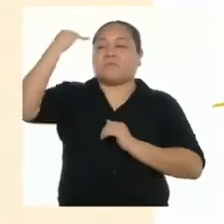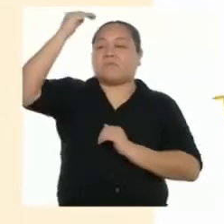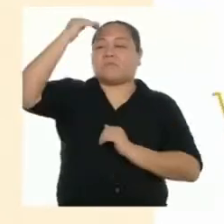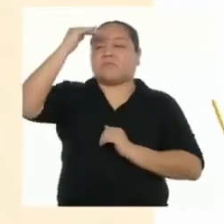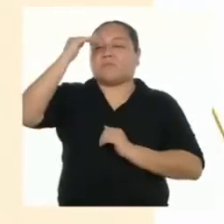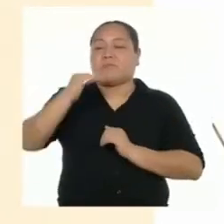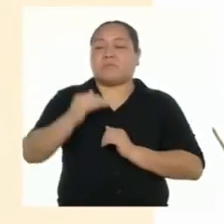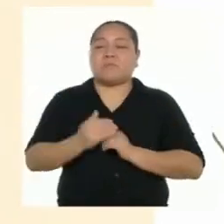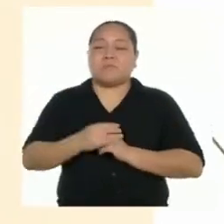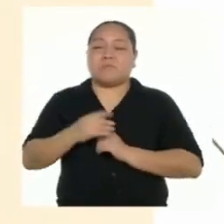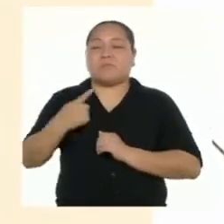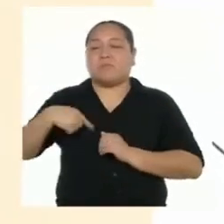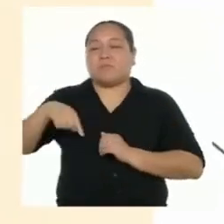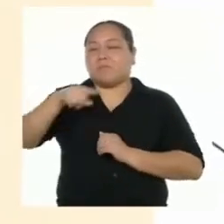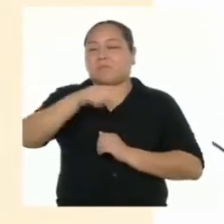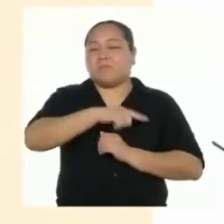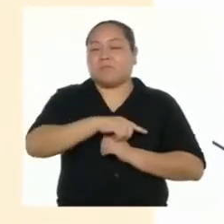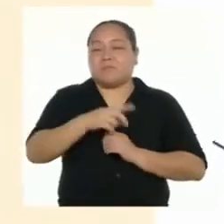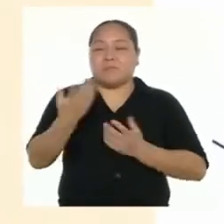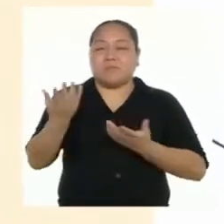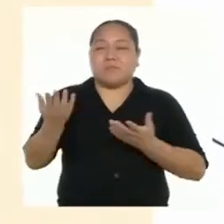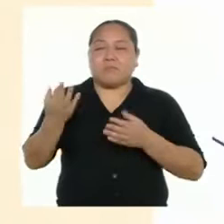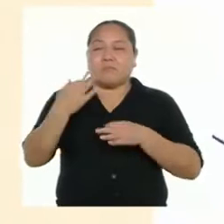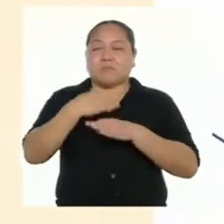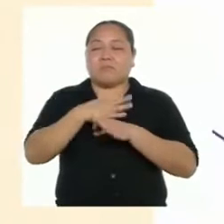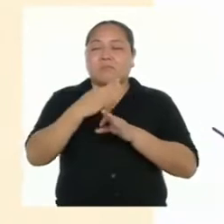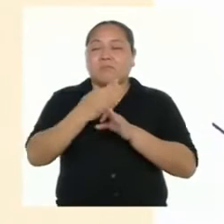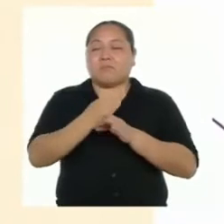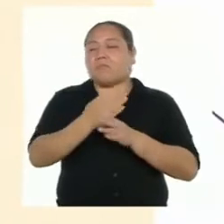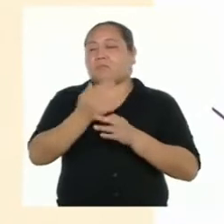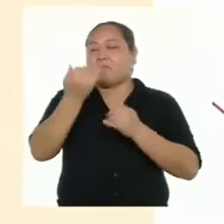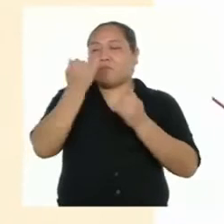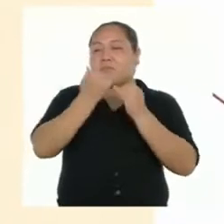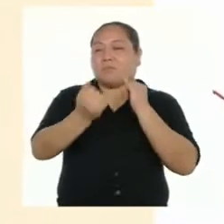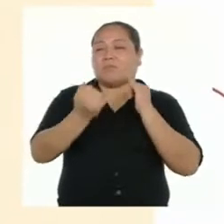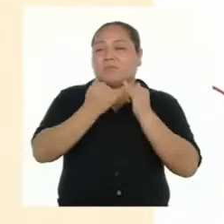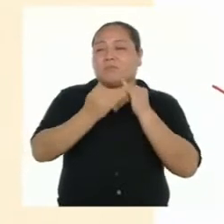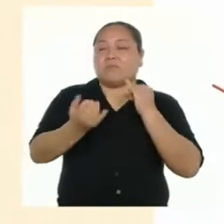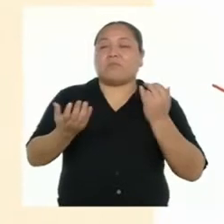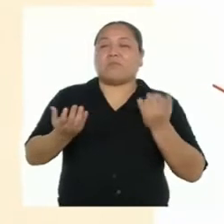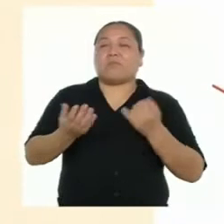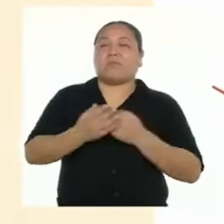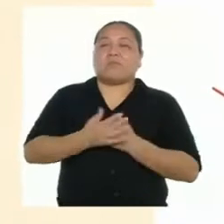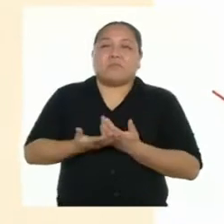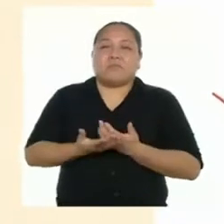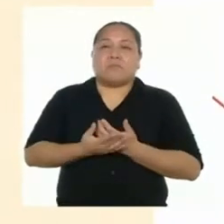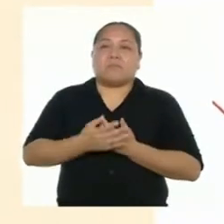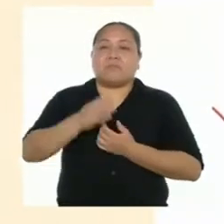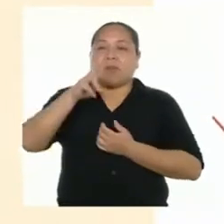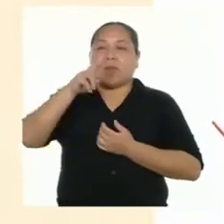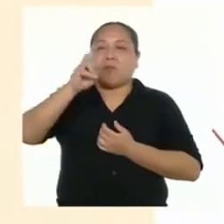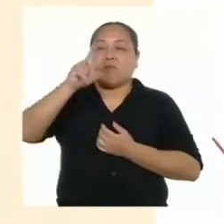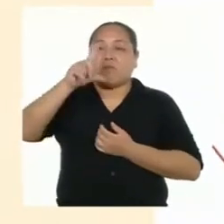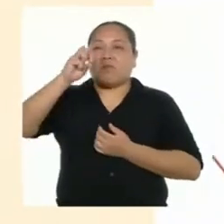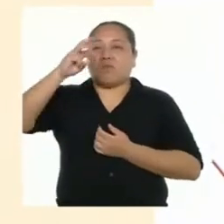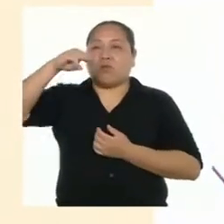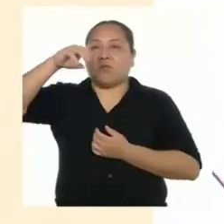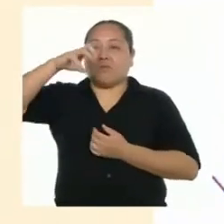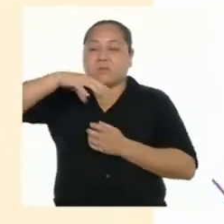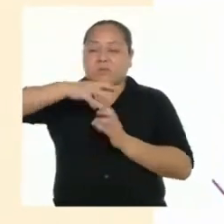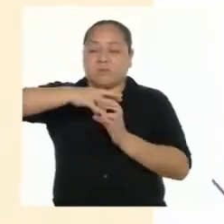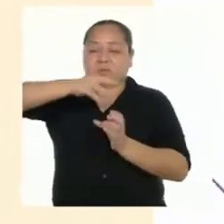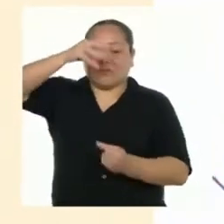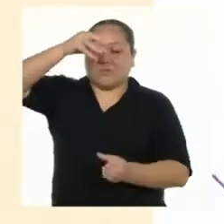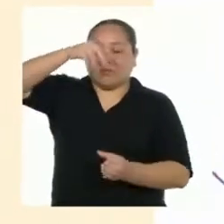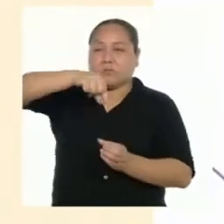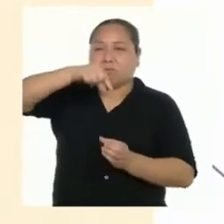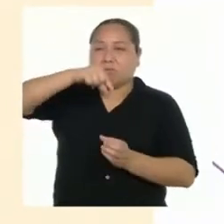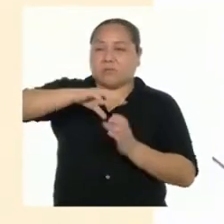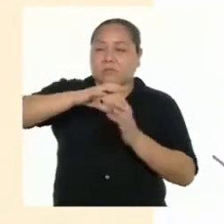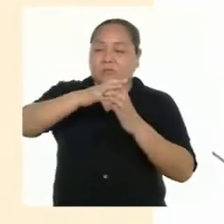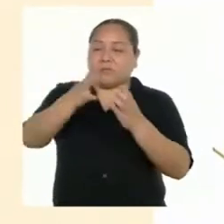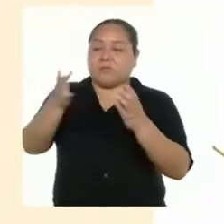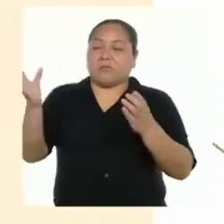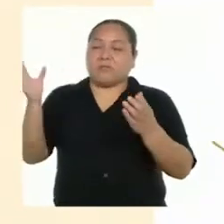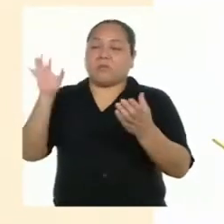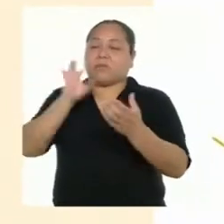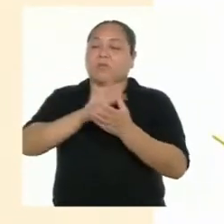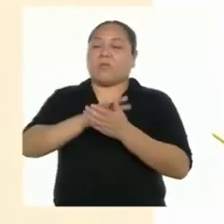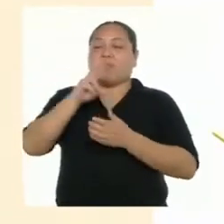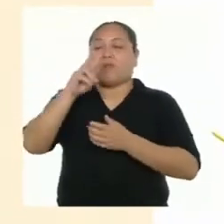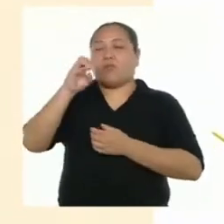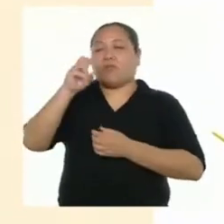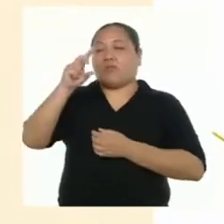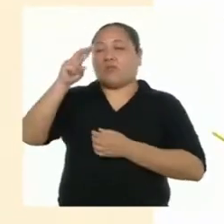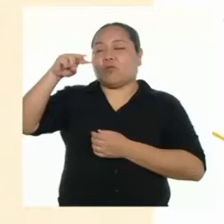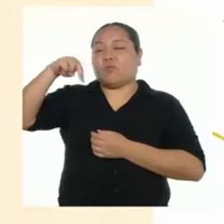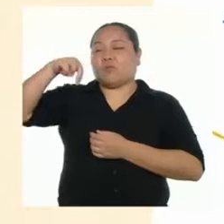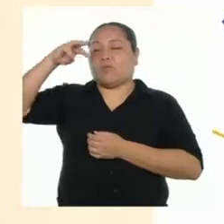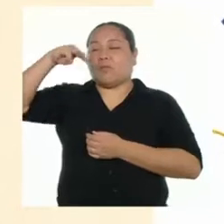menor, nuestra fórmula final sería: volumen del cilindro hueco es igual a volumen del cilindro